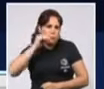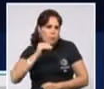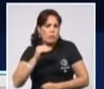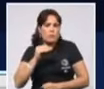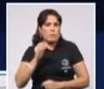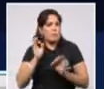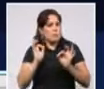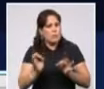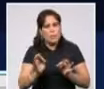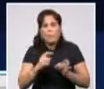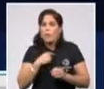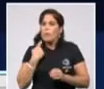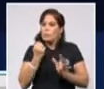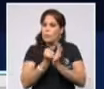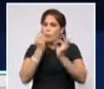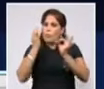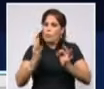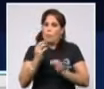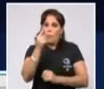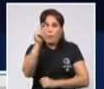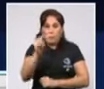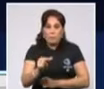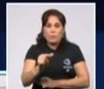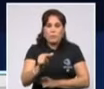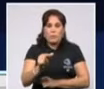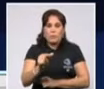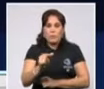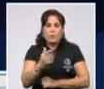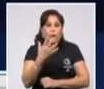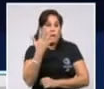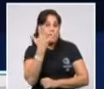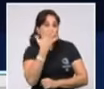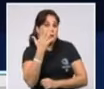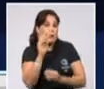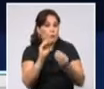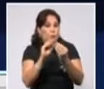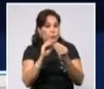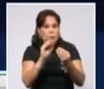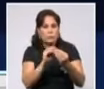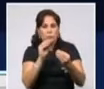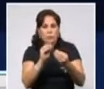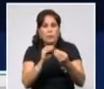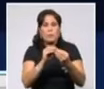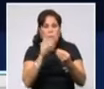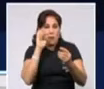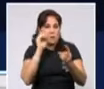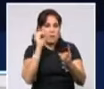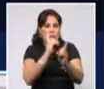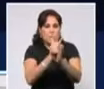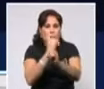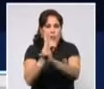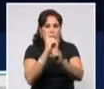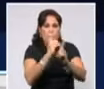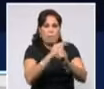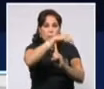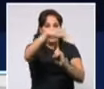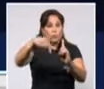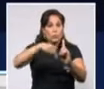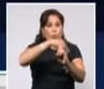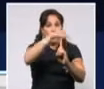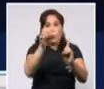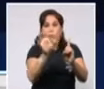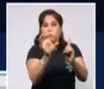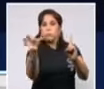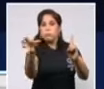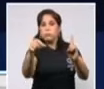siempre, cada vez que se confirma un caso, se hace un estudio epidemiológico buscando estos contactos. Y es importante que se